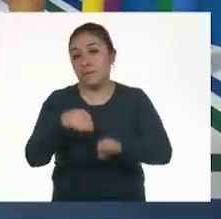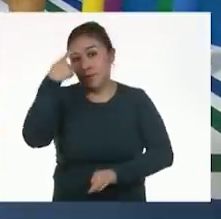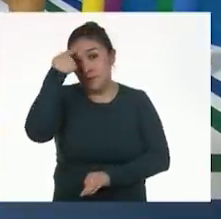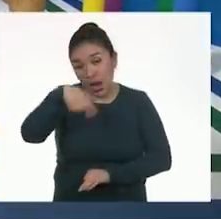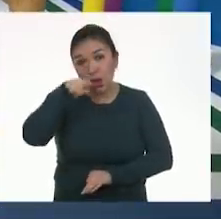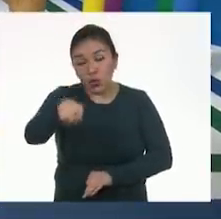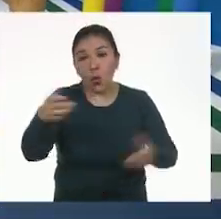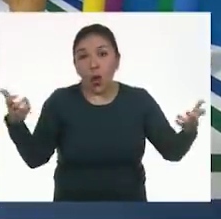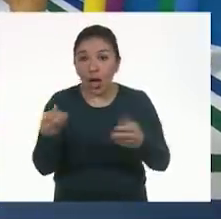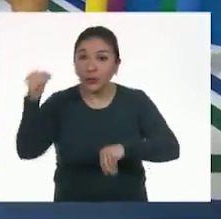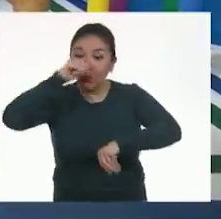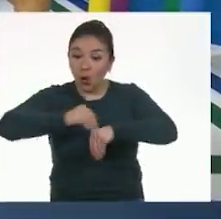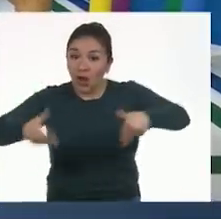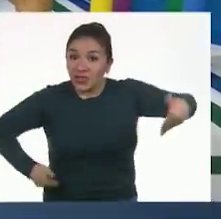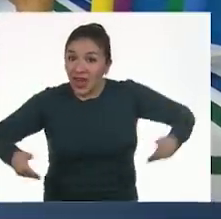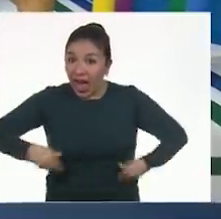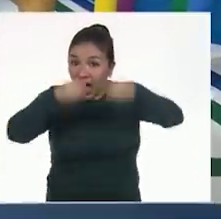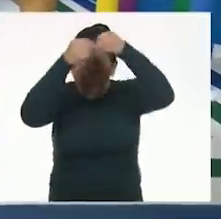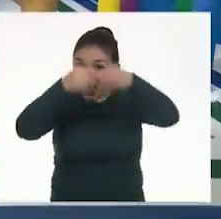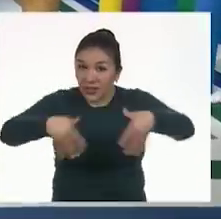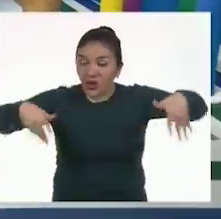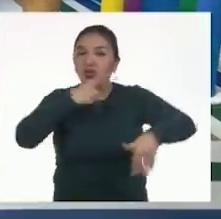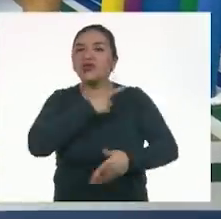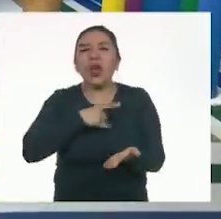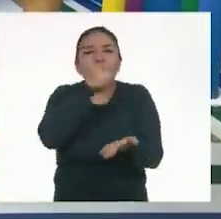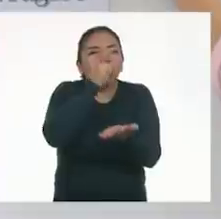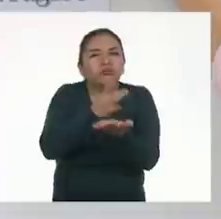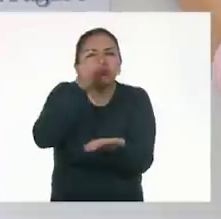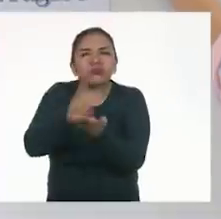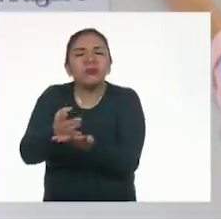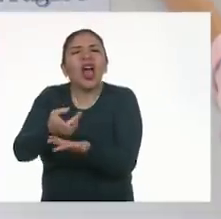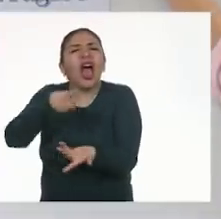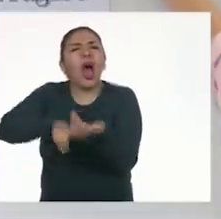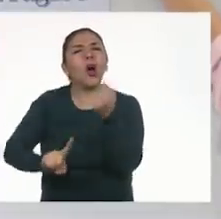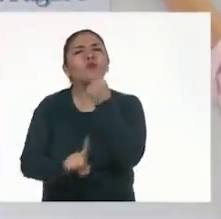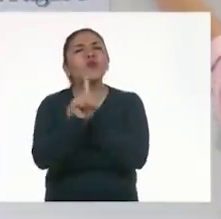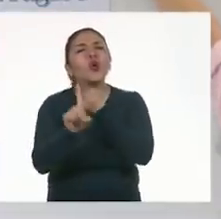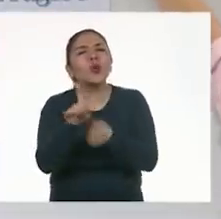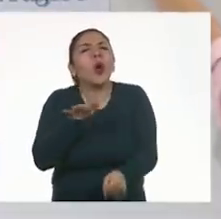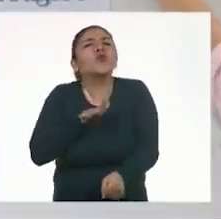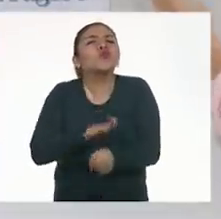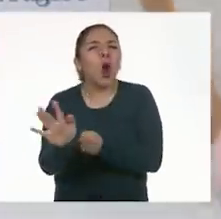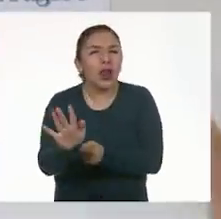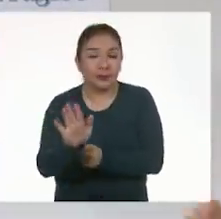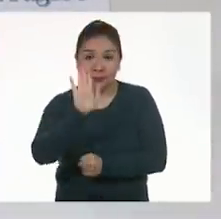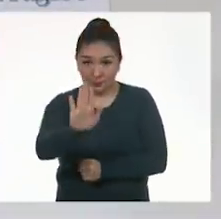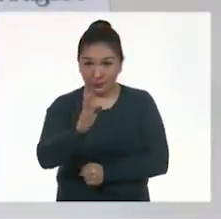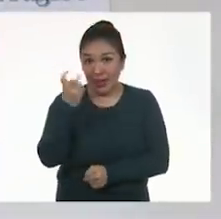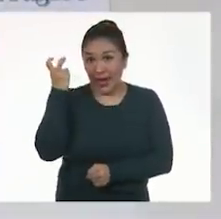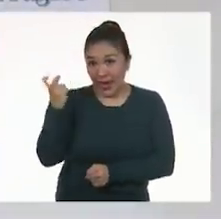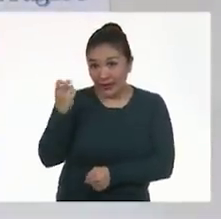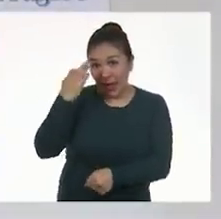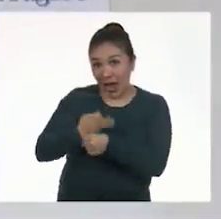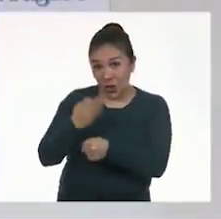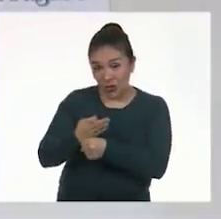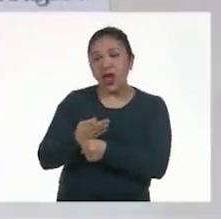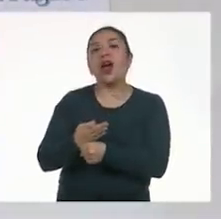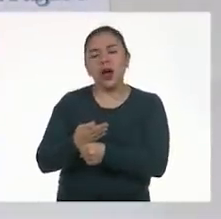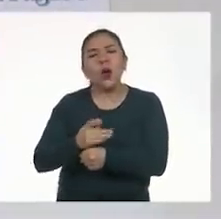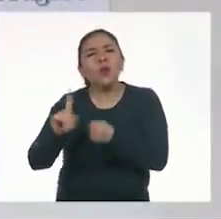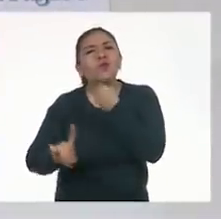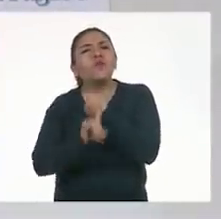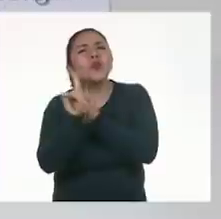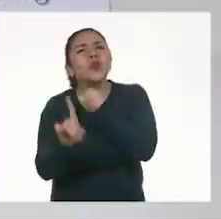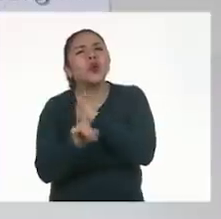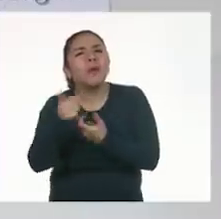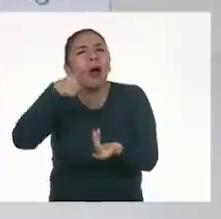para crear una obra de teatro es detectar cuál es el conflicto. Ajá. Bueno, en nuestro caso, el